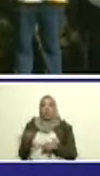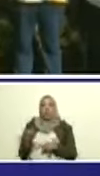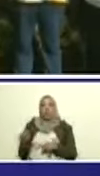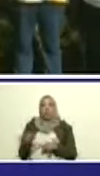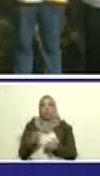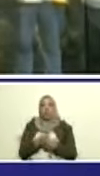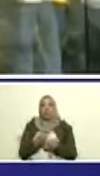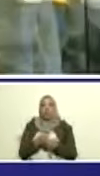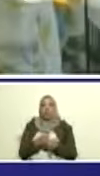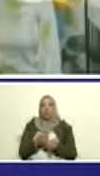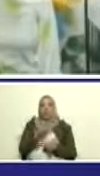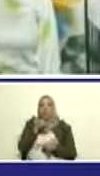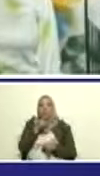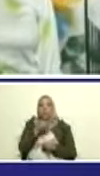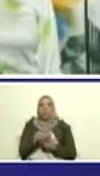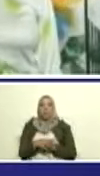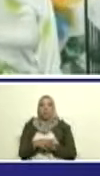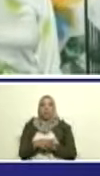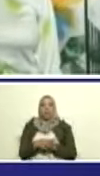está Anaíl Jaspe,